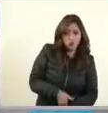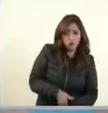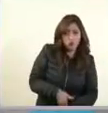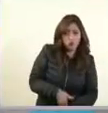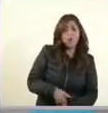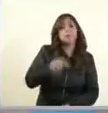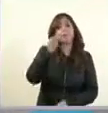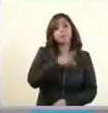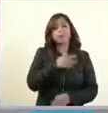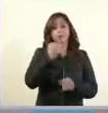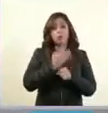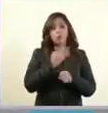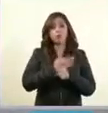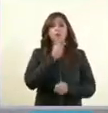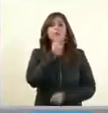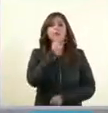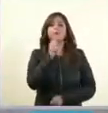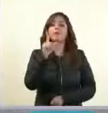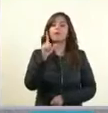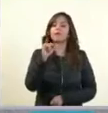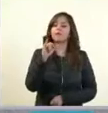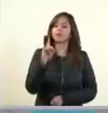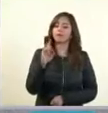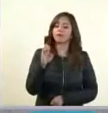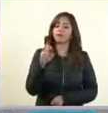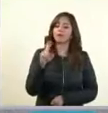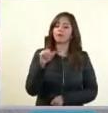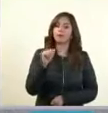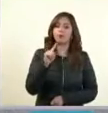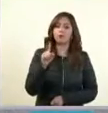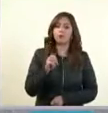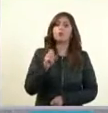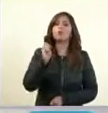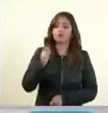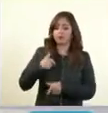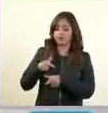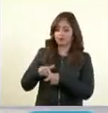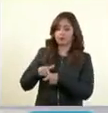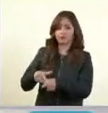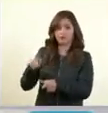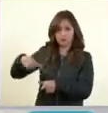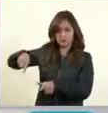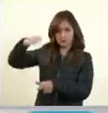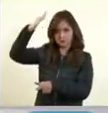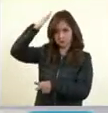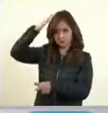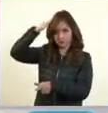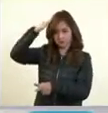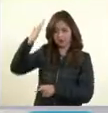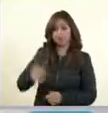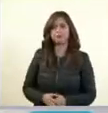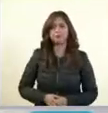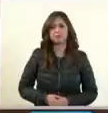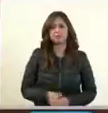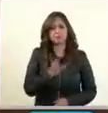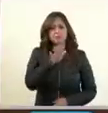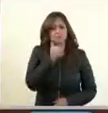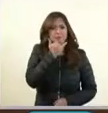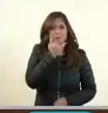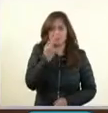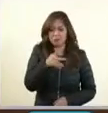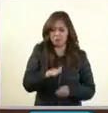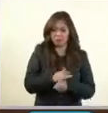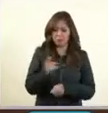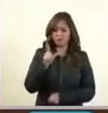en esta propuesta de liderazgo es más bien seguir a una autoridad, ¿no? Oye, pero ¿por qué ser líder? ¿Cuál es la importancia o el